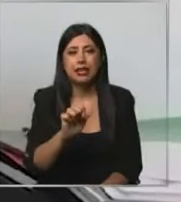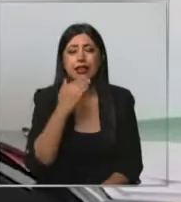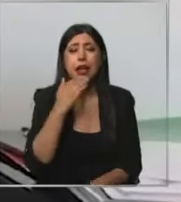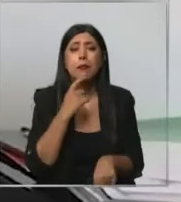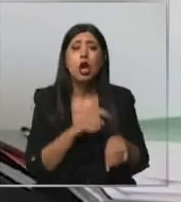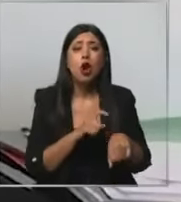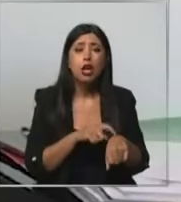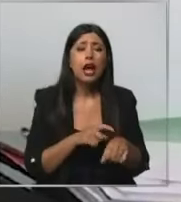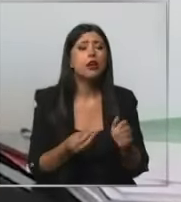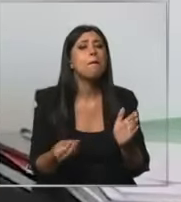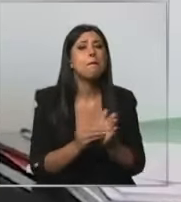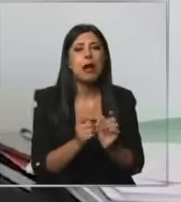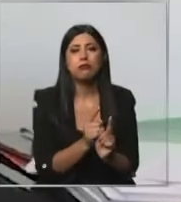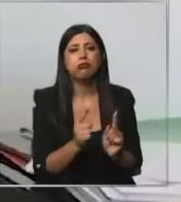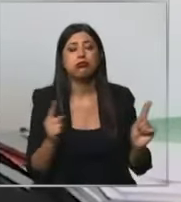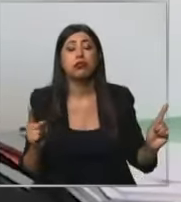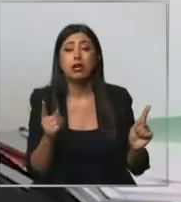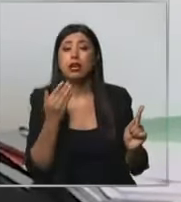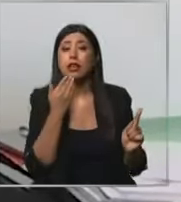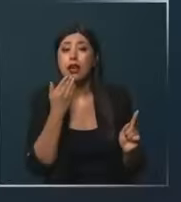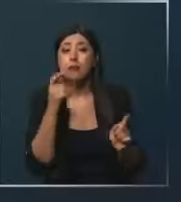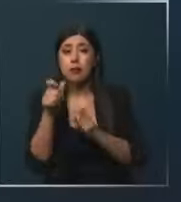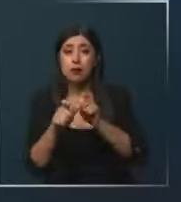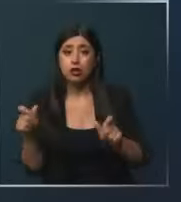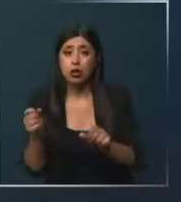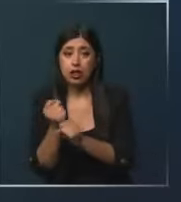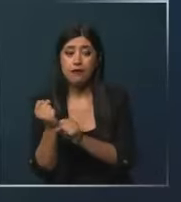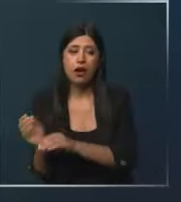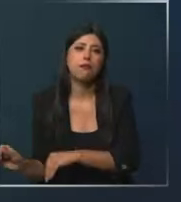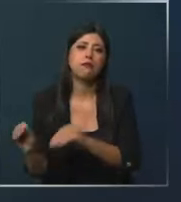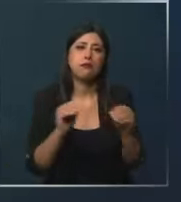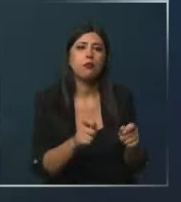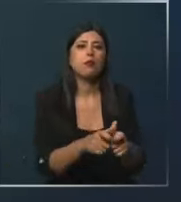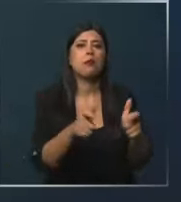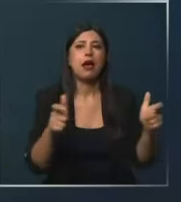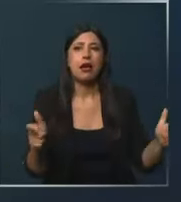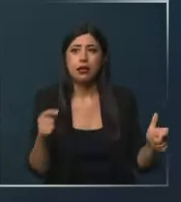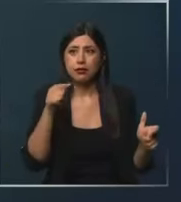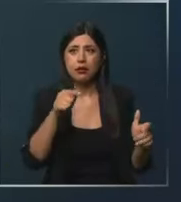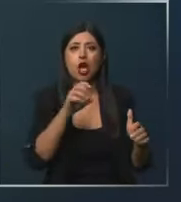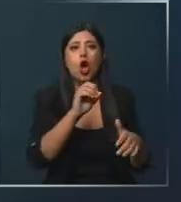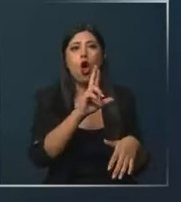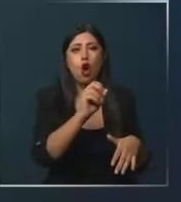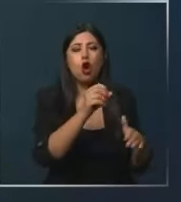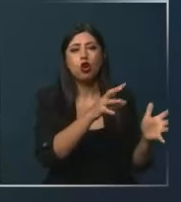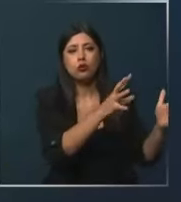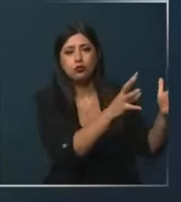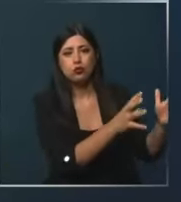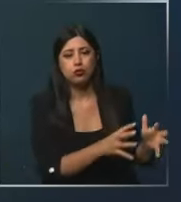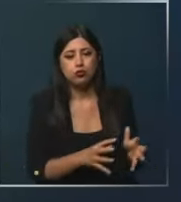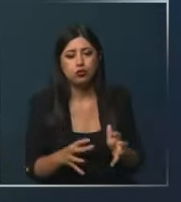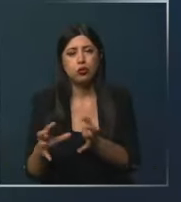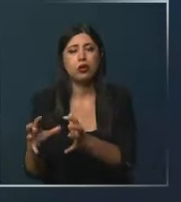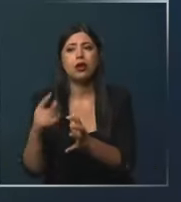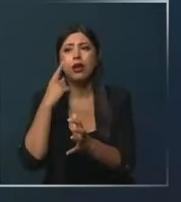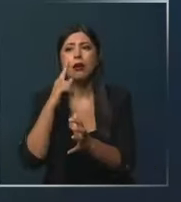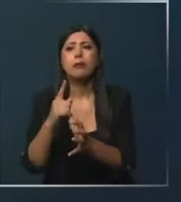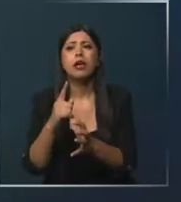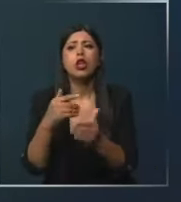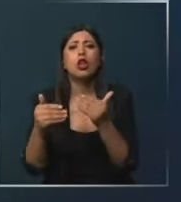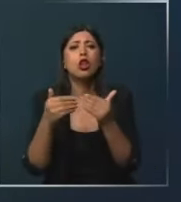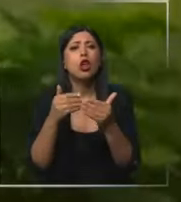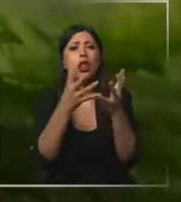y aumento de la dotación de personal. Claro, por ahí ingresaba el oro, pero este material era extraído de manera